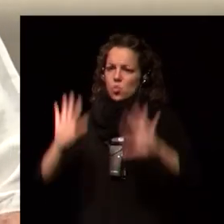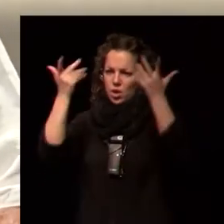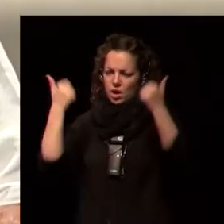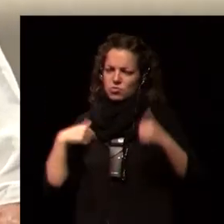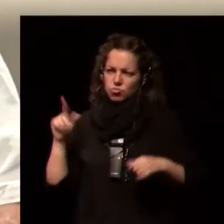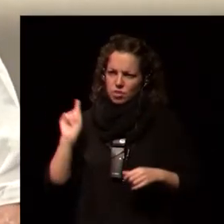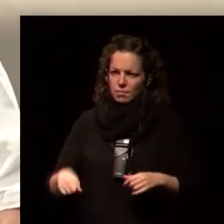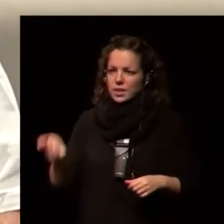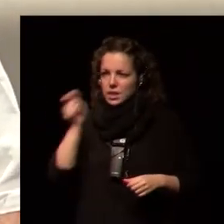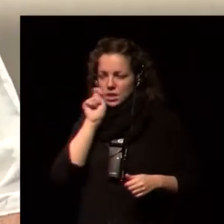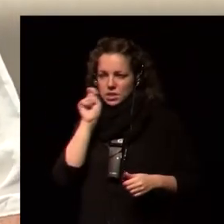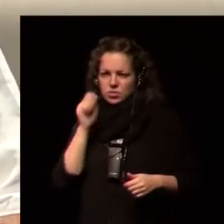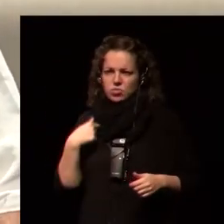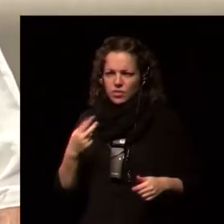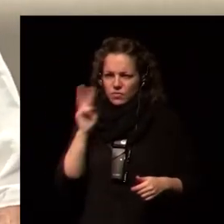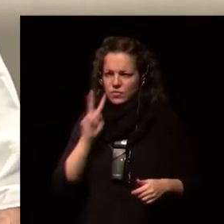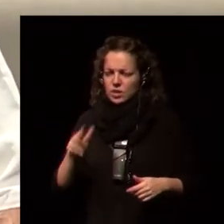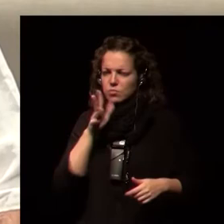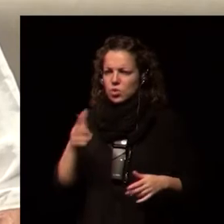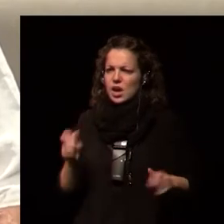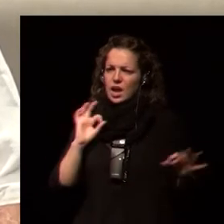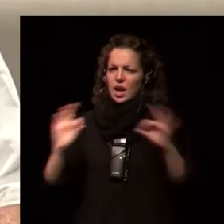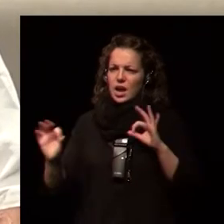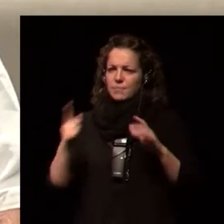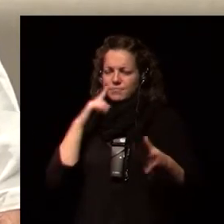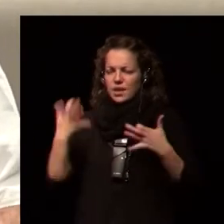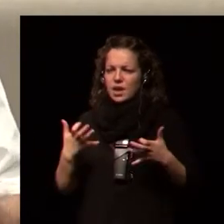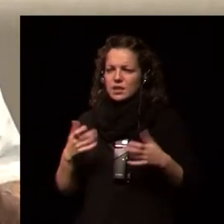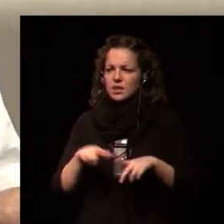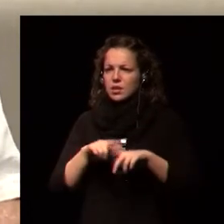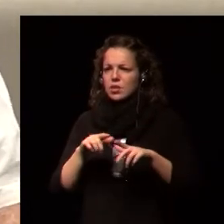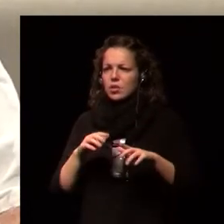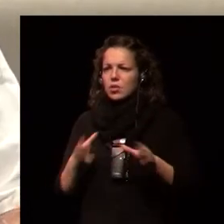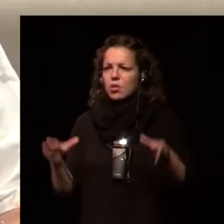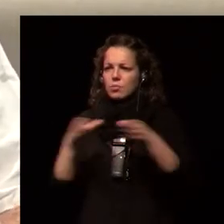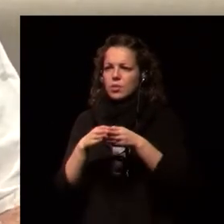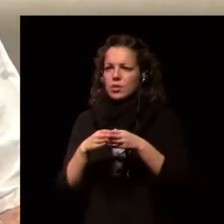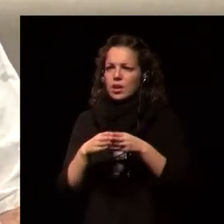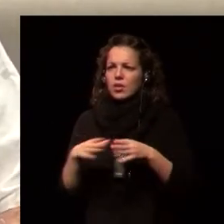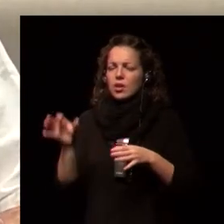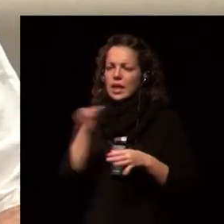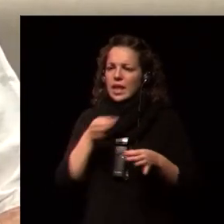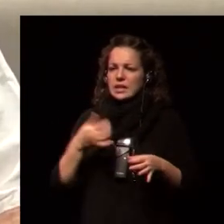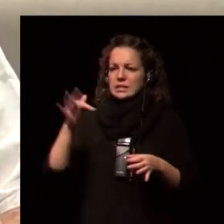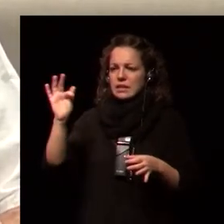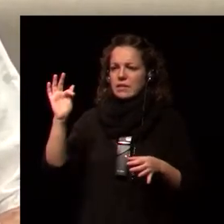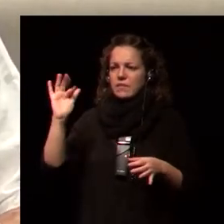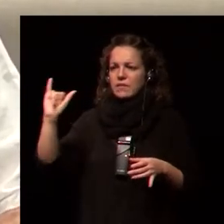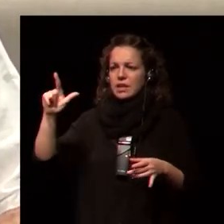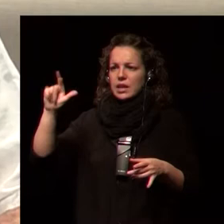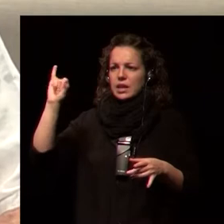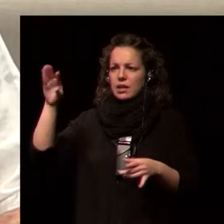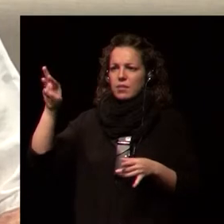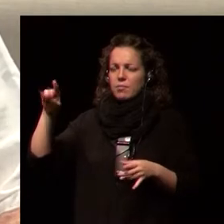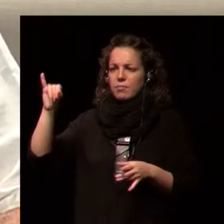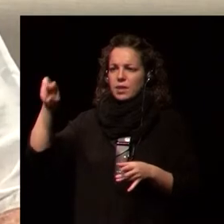fui testigo del arte comunitario en primera mano en las Filipinas en 1986